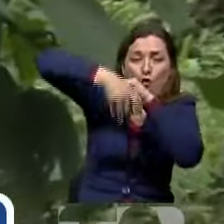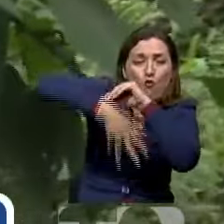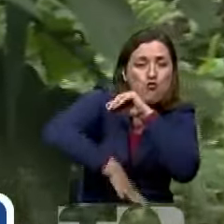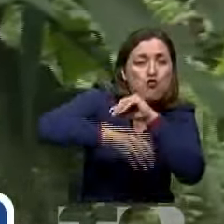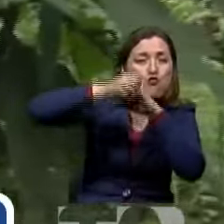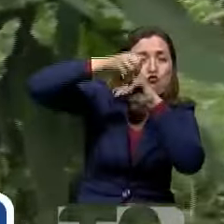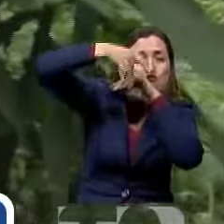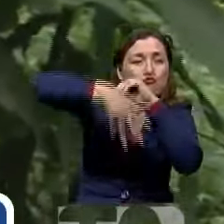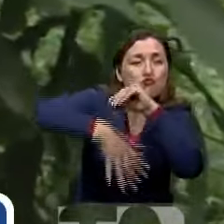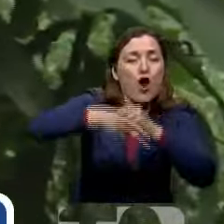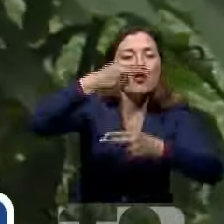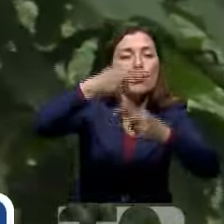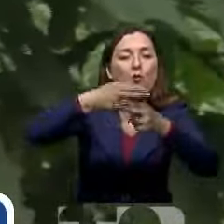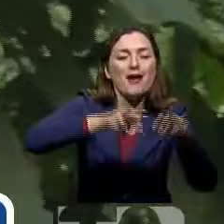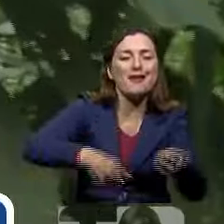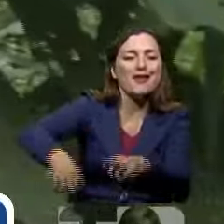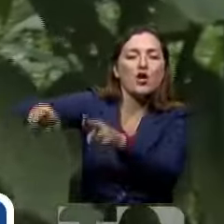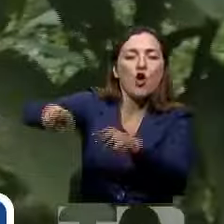río Mojanda.